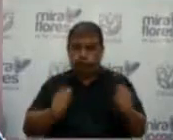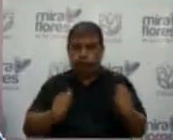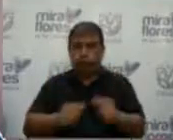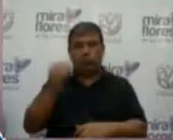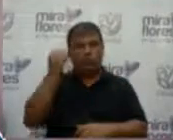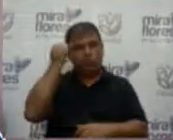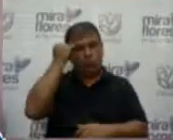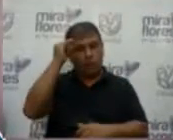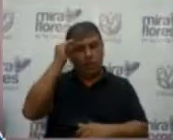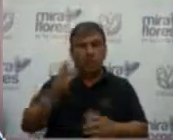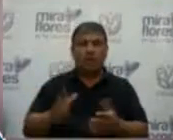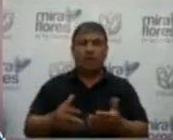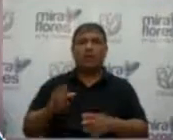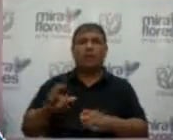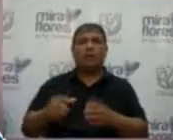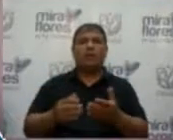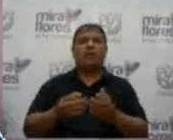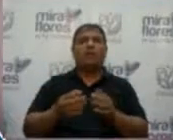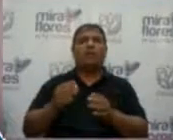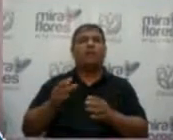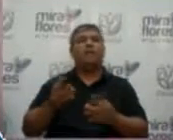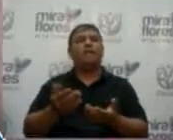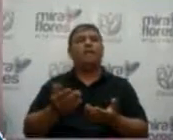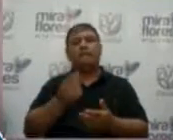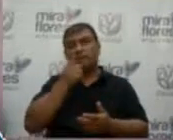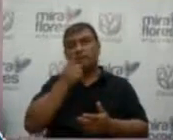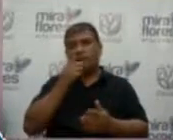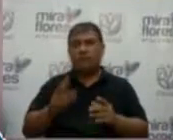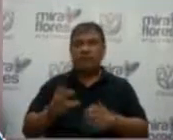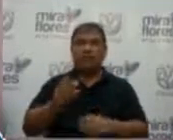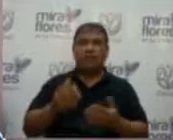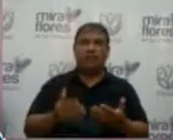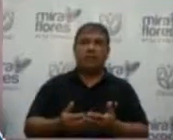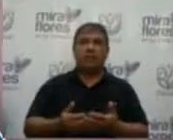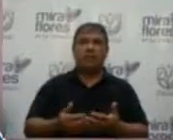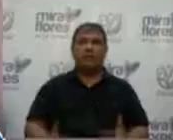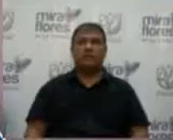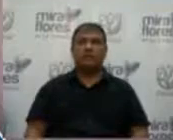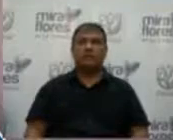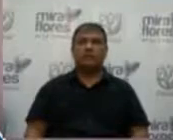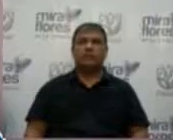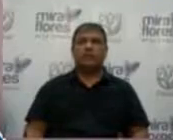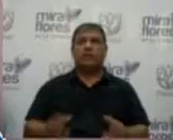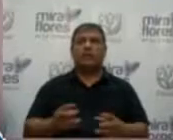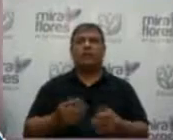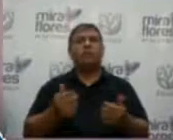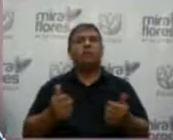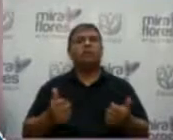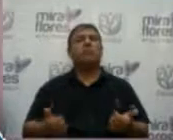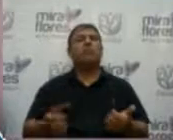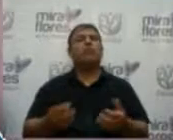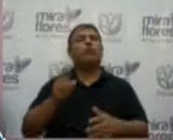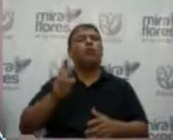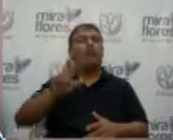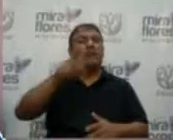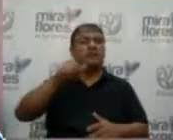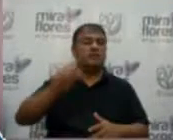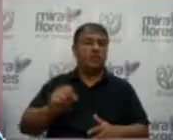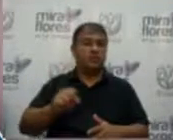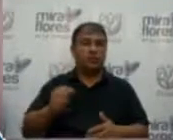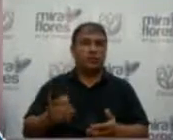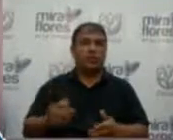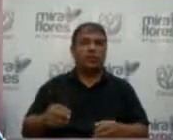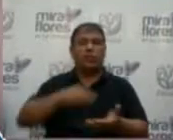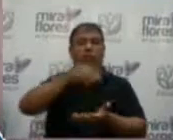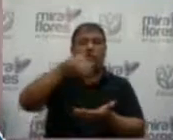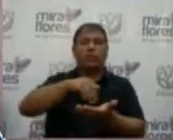creación hecha en resina y fibra de vidrio denominado Escultura Cupido, valorizada en 3.000 soles,